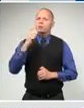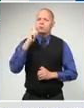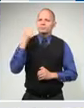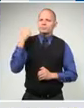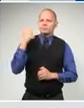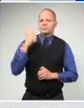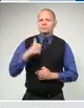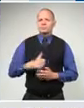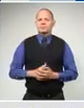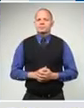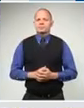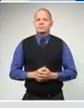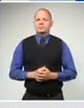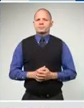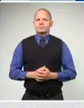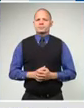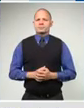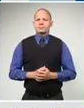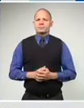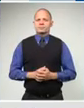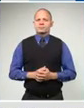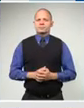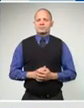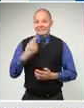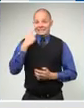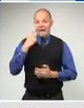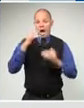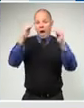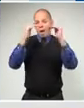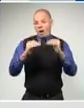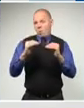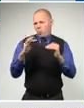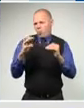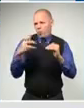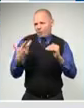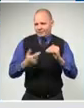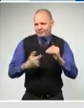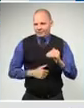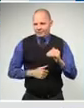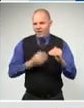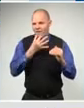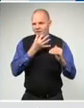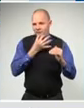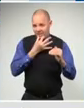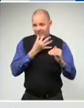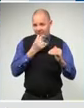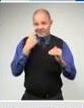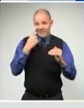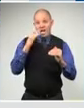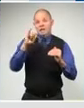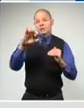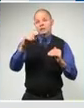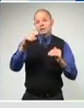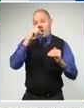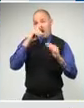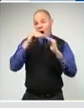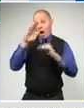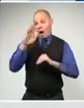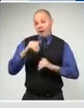358, y fíjense qué cifra más elevada de pacientes de 60 años y